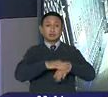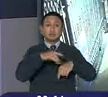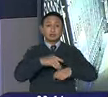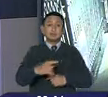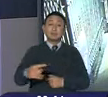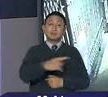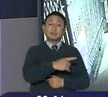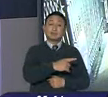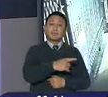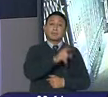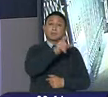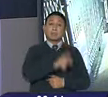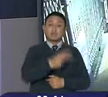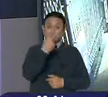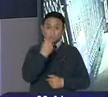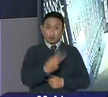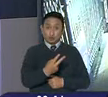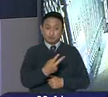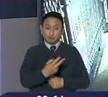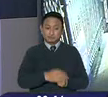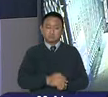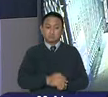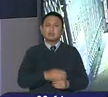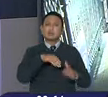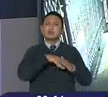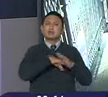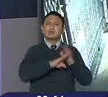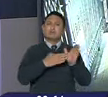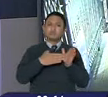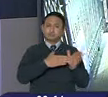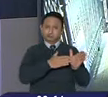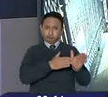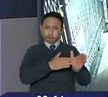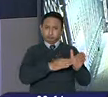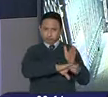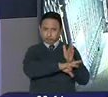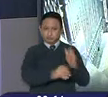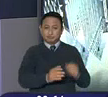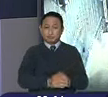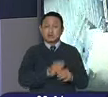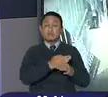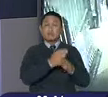por parte de una pareja en el momento que ingresaban a una de las paradas. El